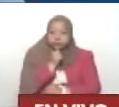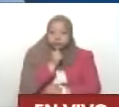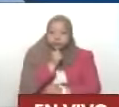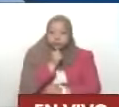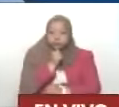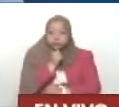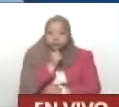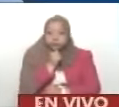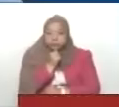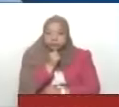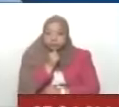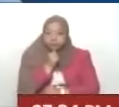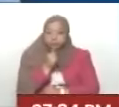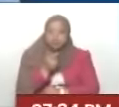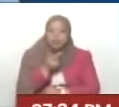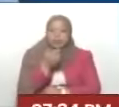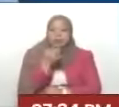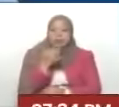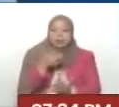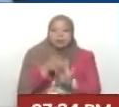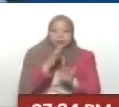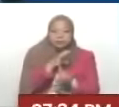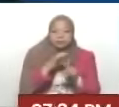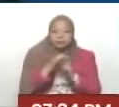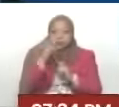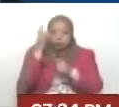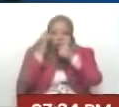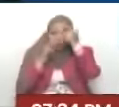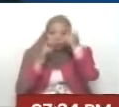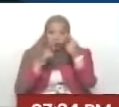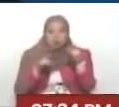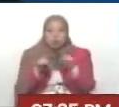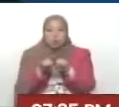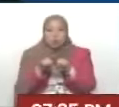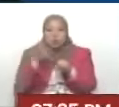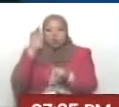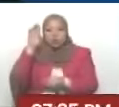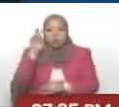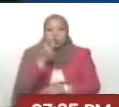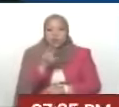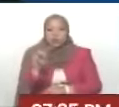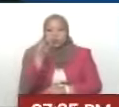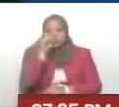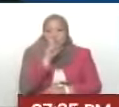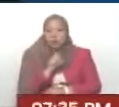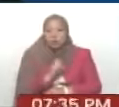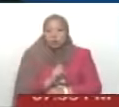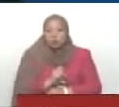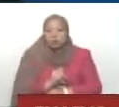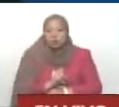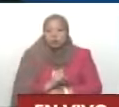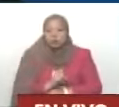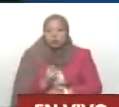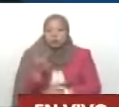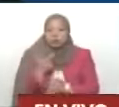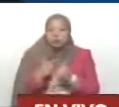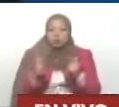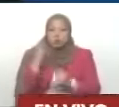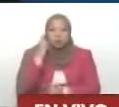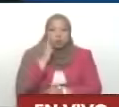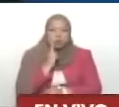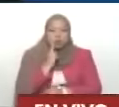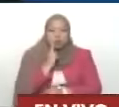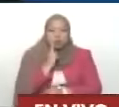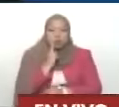Son los nuevos bloques de poder que soñó el comandante Chávez y que avizoró hace 200 años el libertador Simón Bolívar